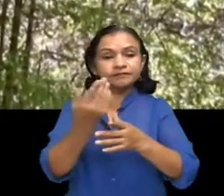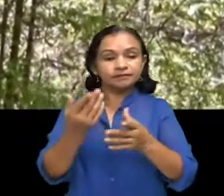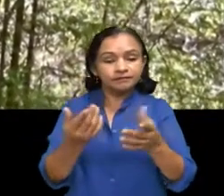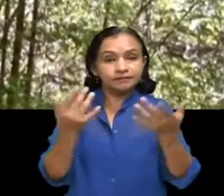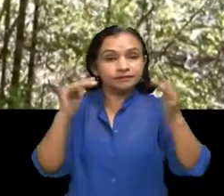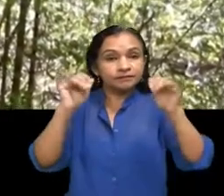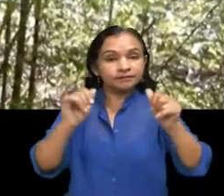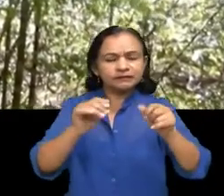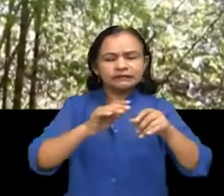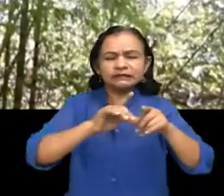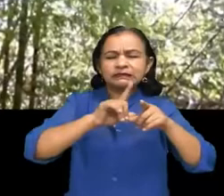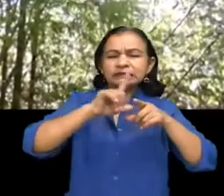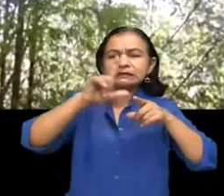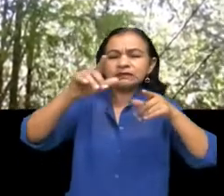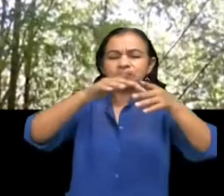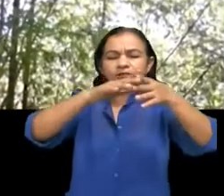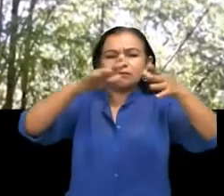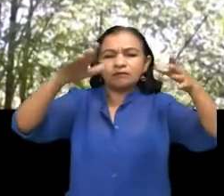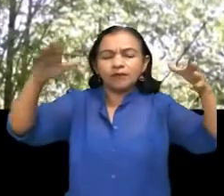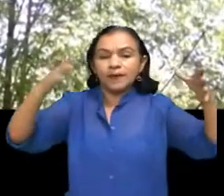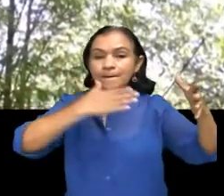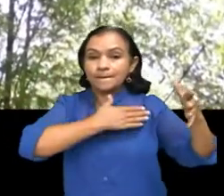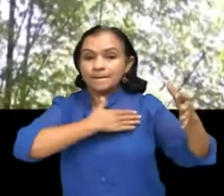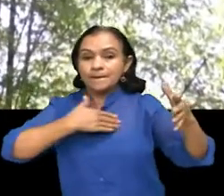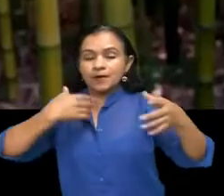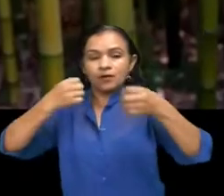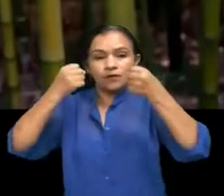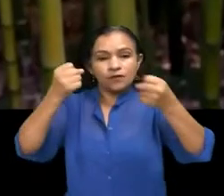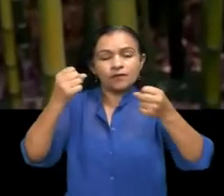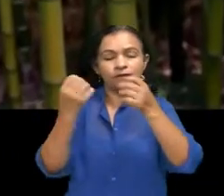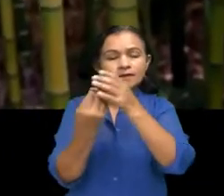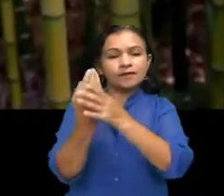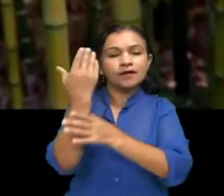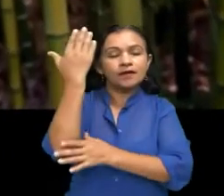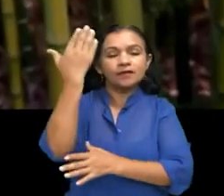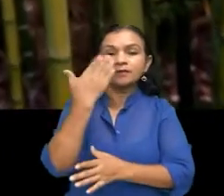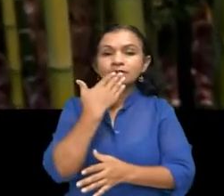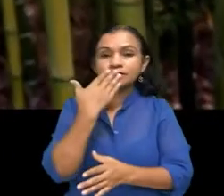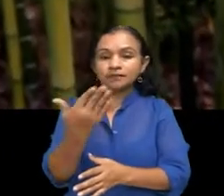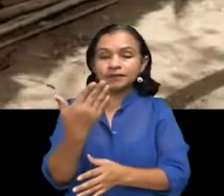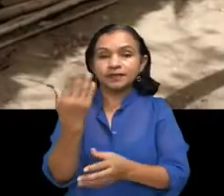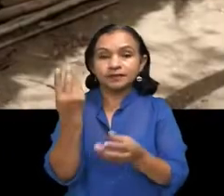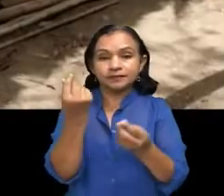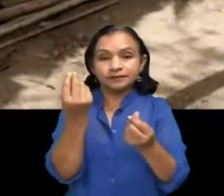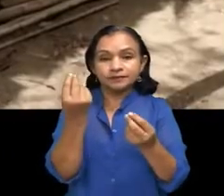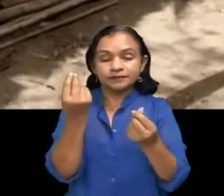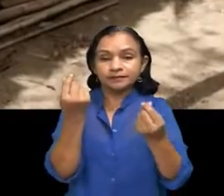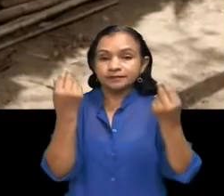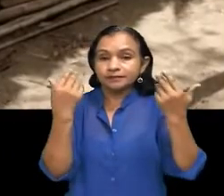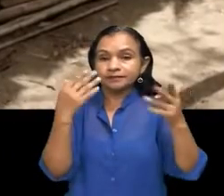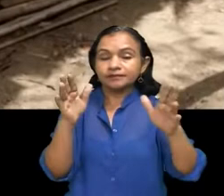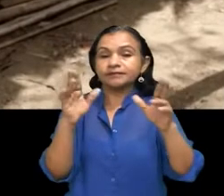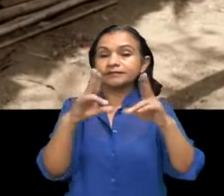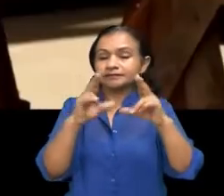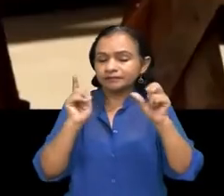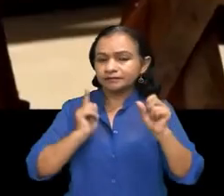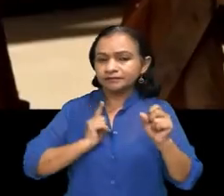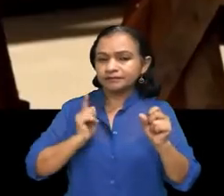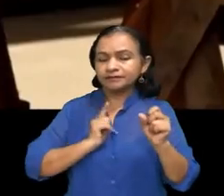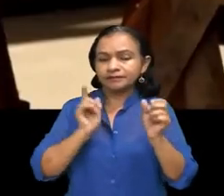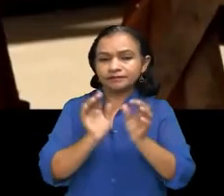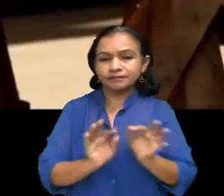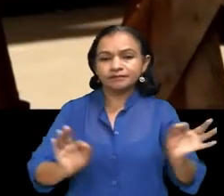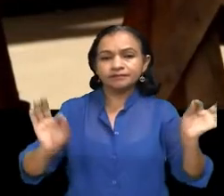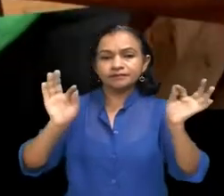sembrando hectáreas de una nueva y mejor variedad de este árbol bondadoso, con la economía de cualquier país que lo tome como